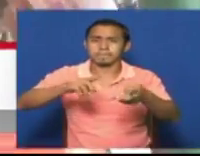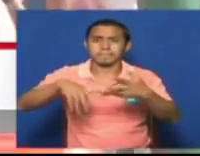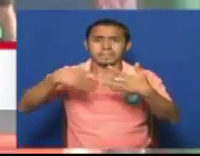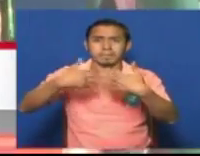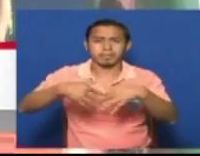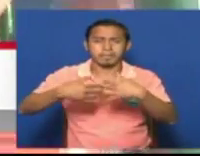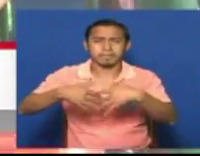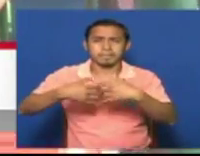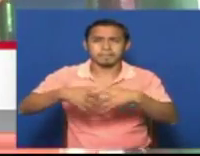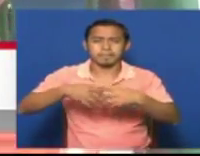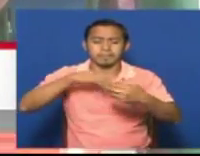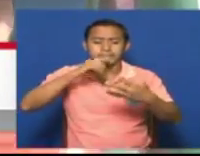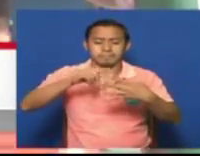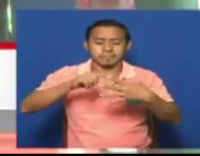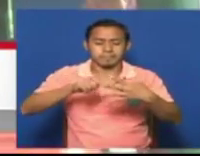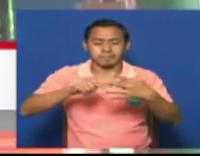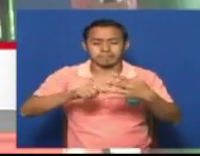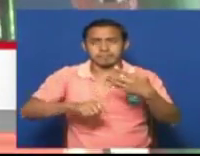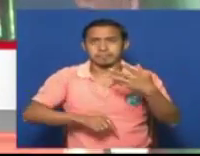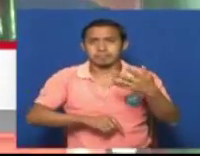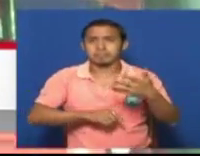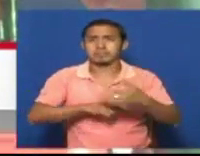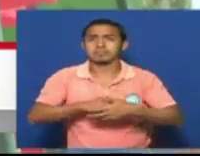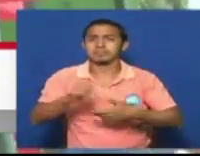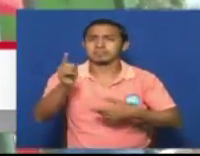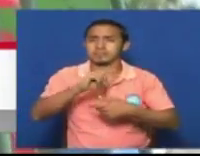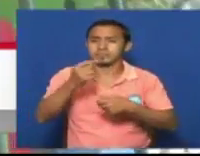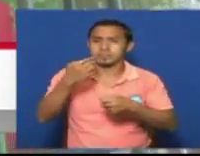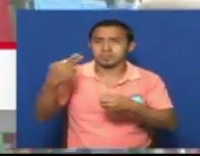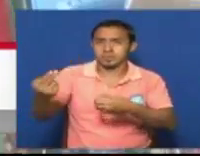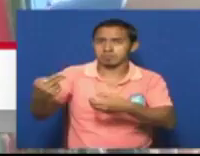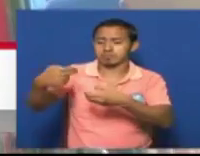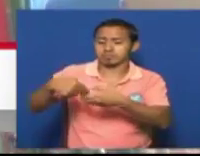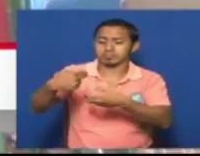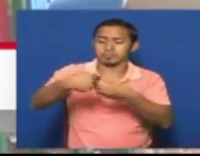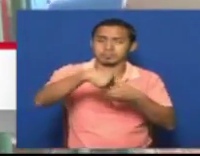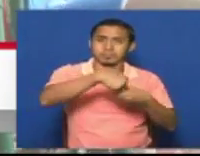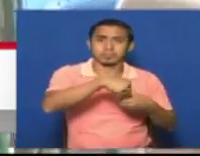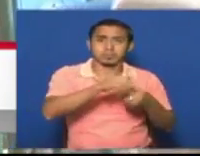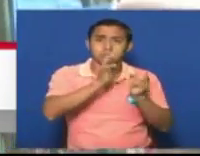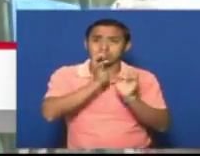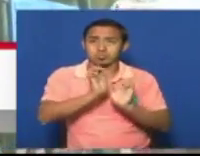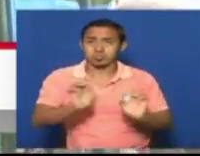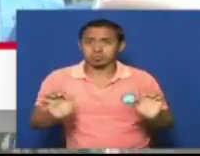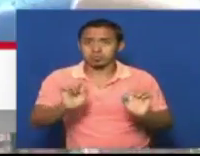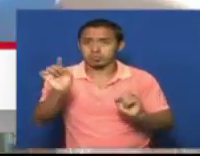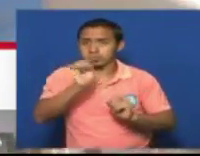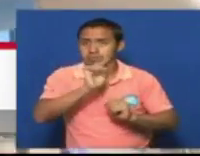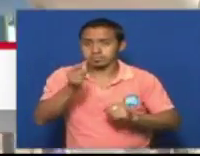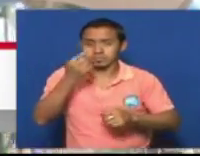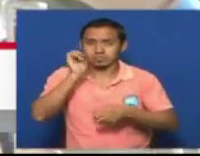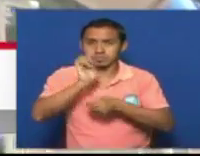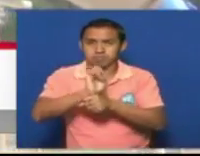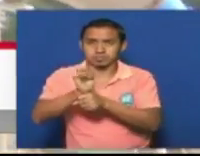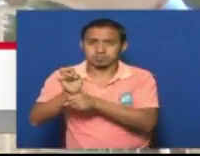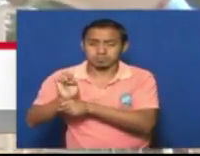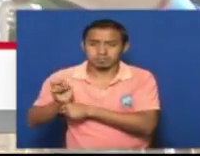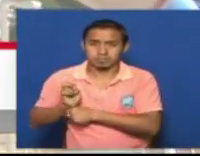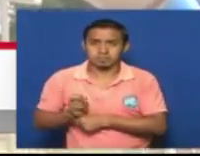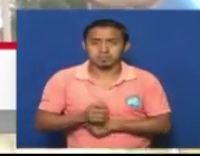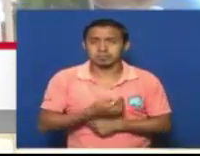semi industrial de diversas ramas de la economía no contraten mano de obra infantil y la inspectoría del trabajo